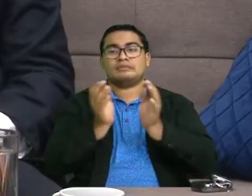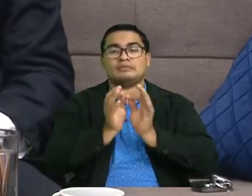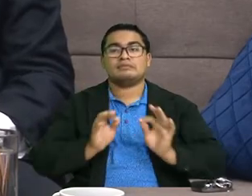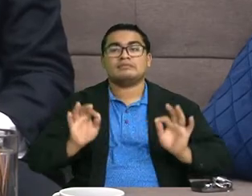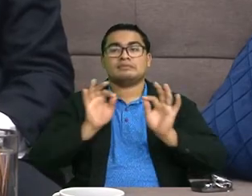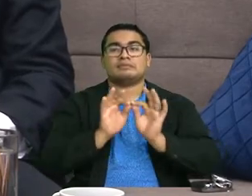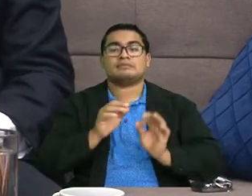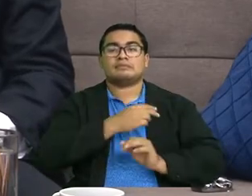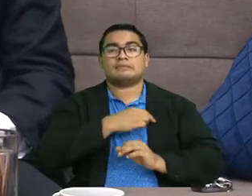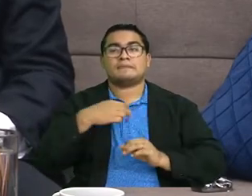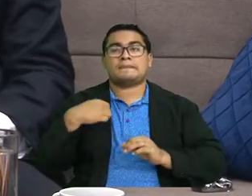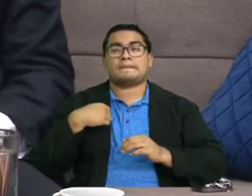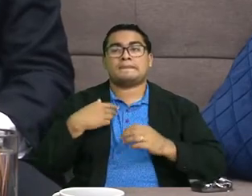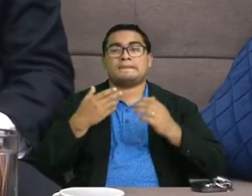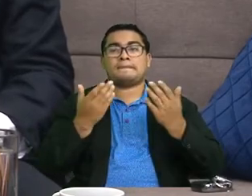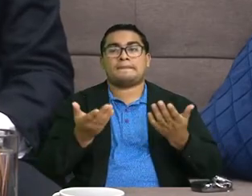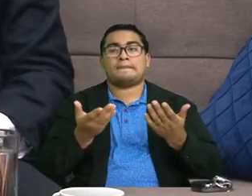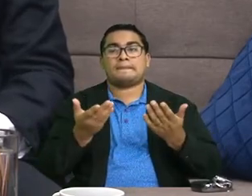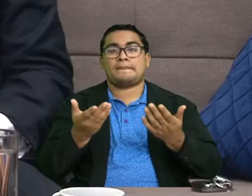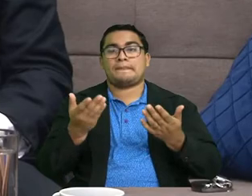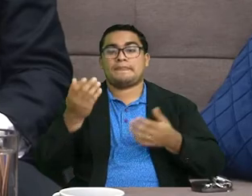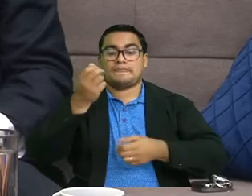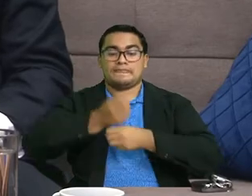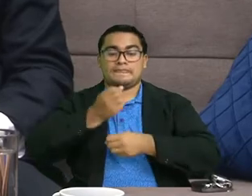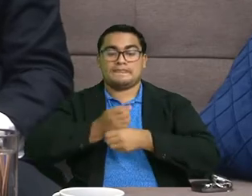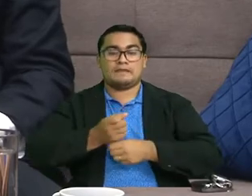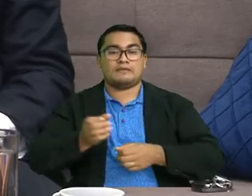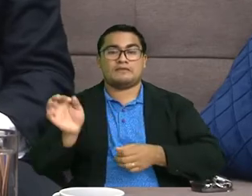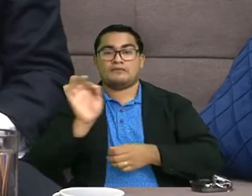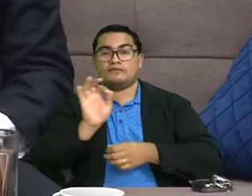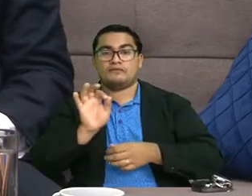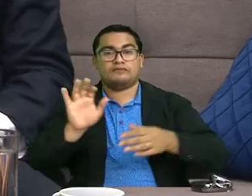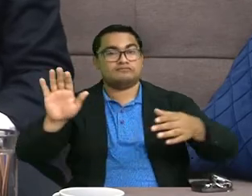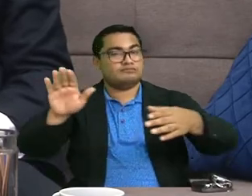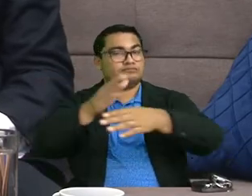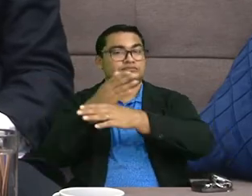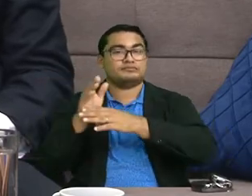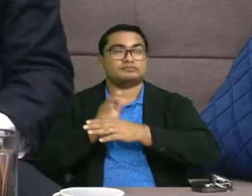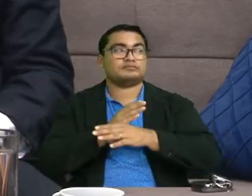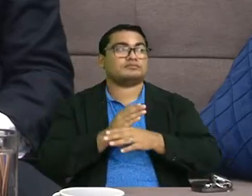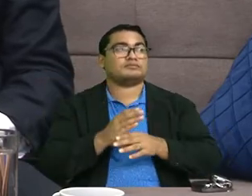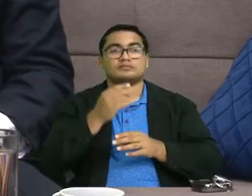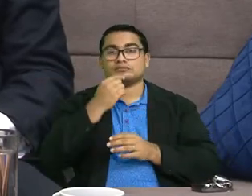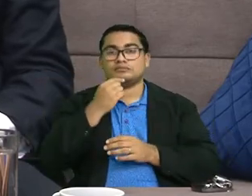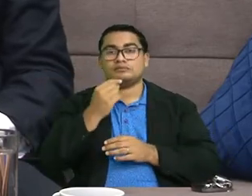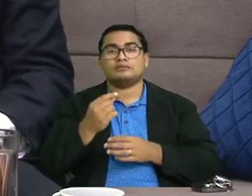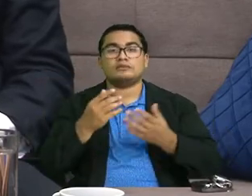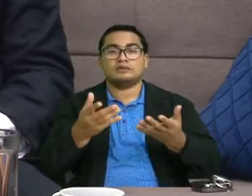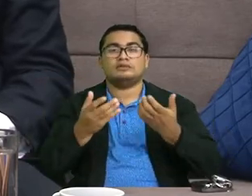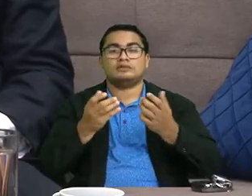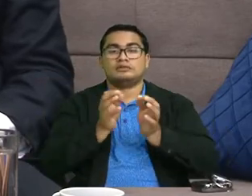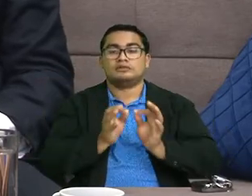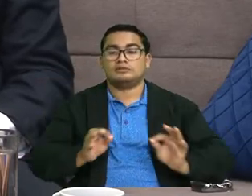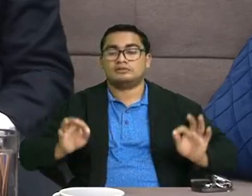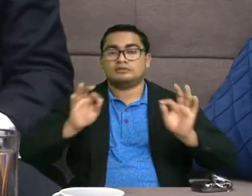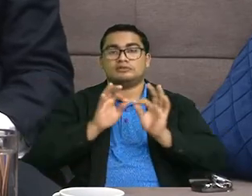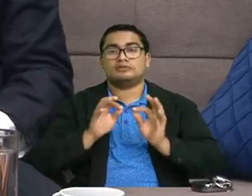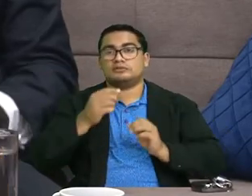vamos a desarrollar metodologías. También quisiéramos destacar que